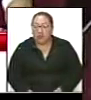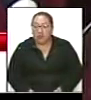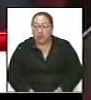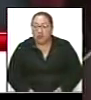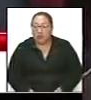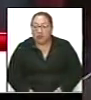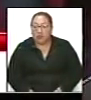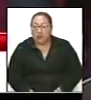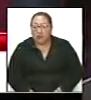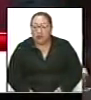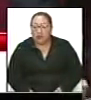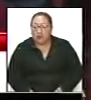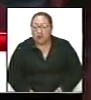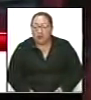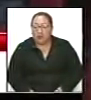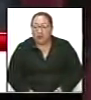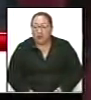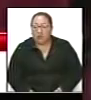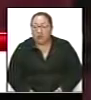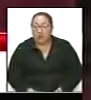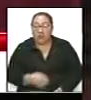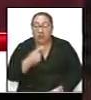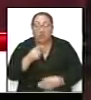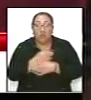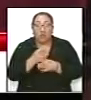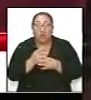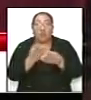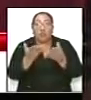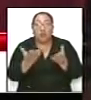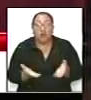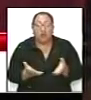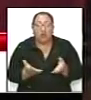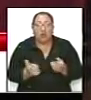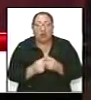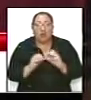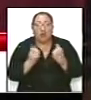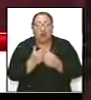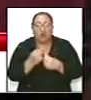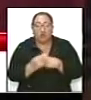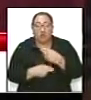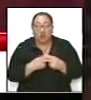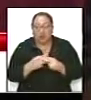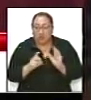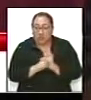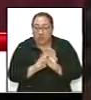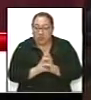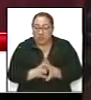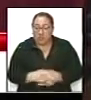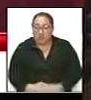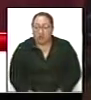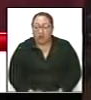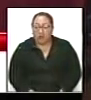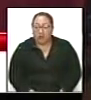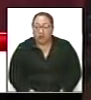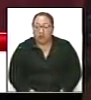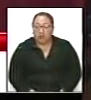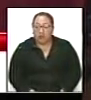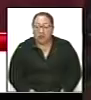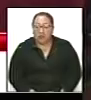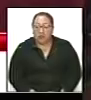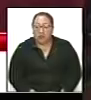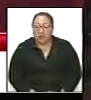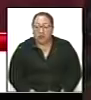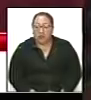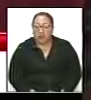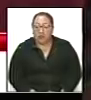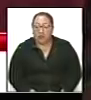Suprema, para que de ese modo ustedes, la representación legal, puedan conocer